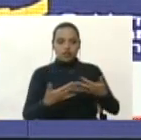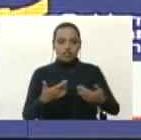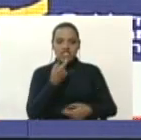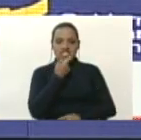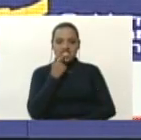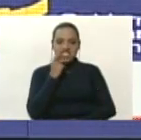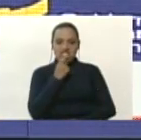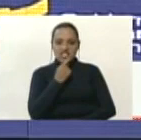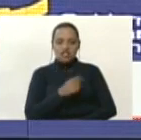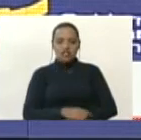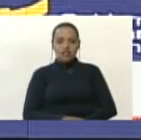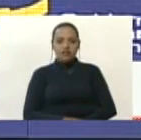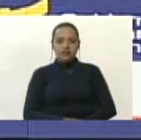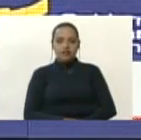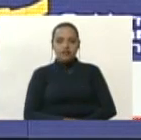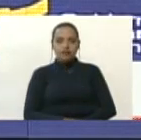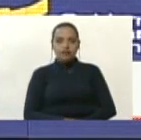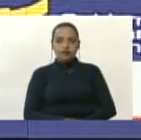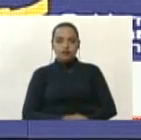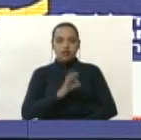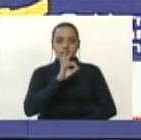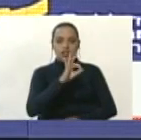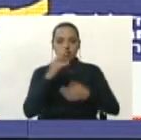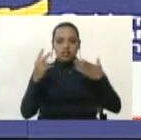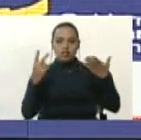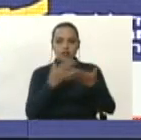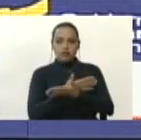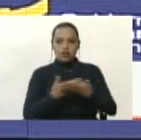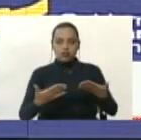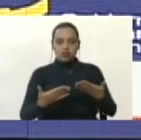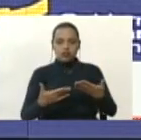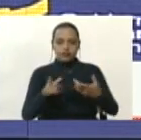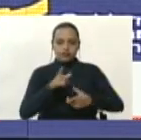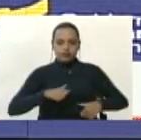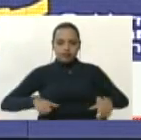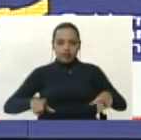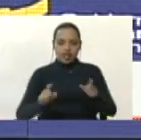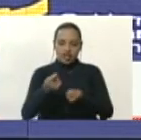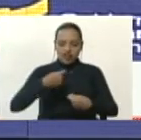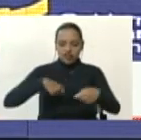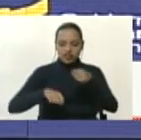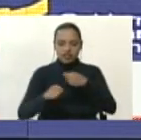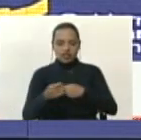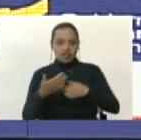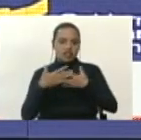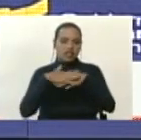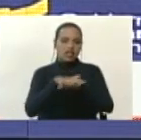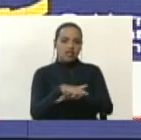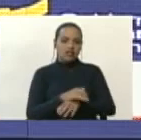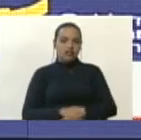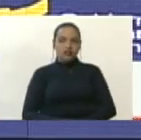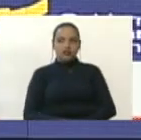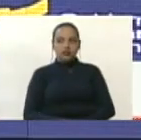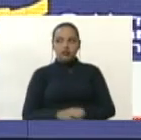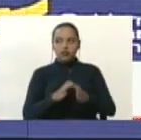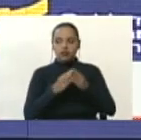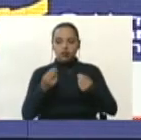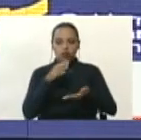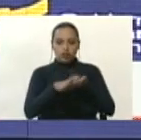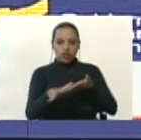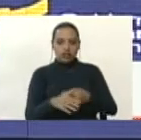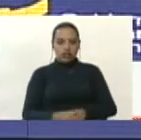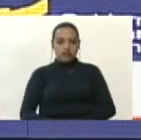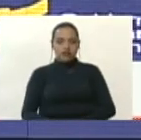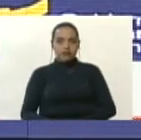odontológicas, 37 millones en las salas de rehabilitación integral, las SRI, totalmente gratuitas las